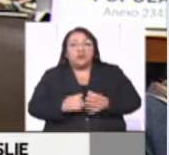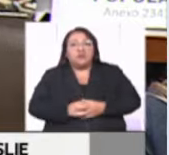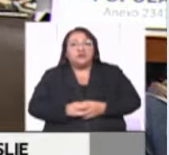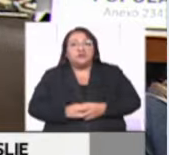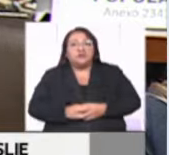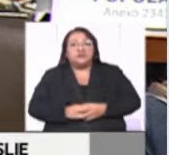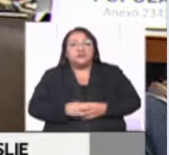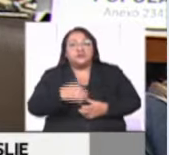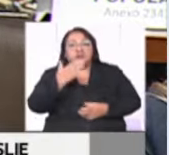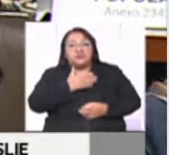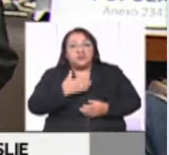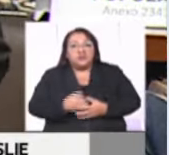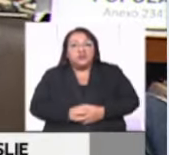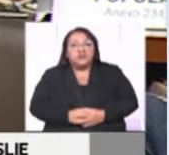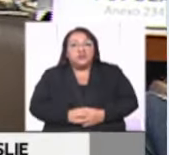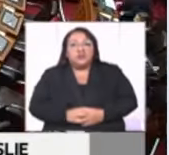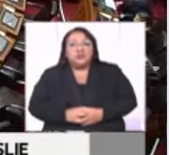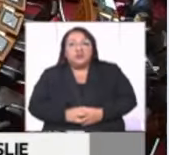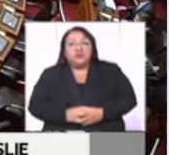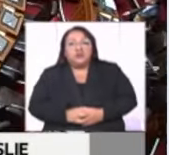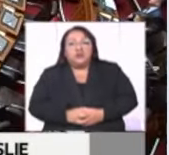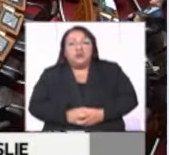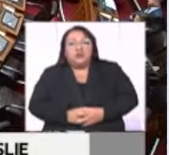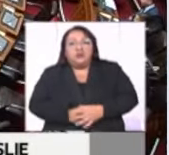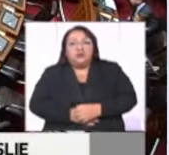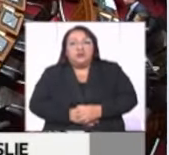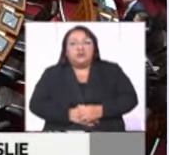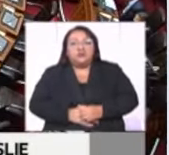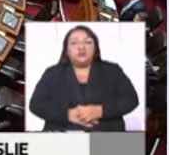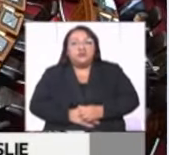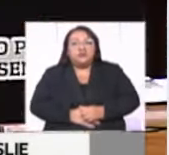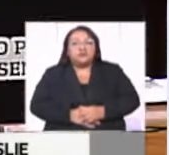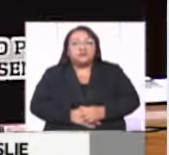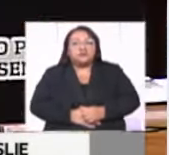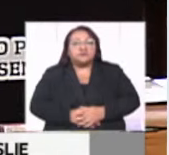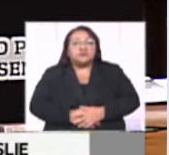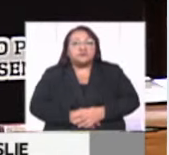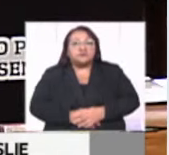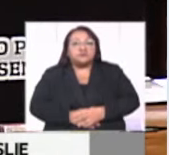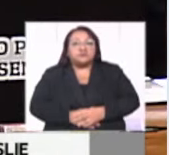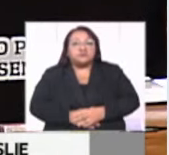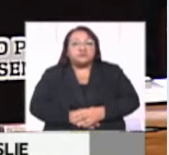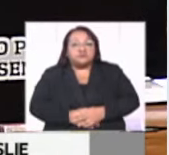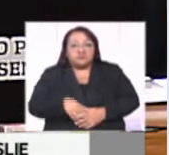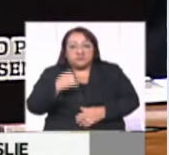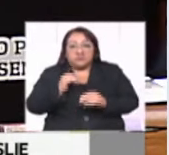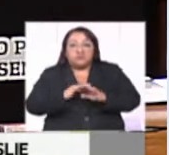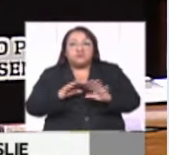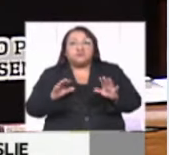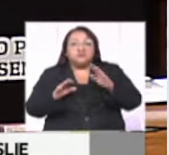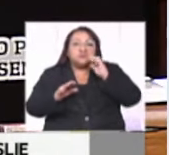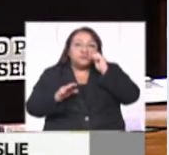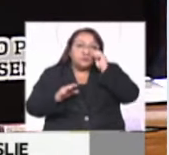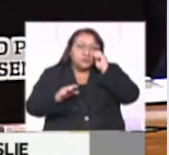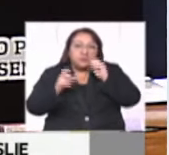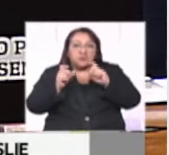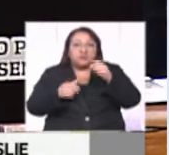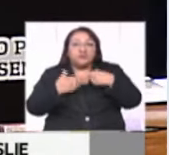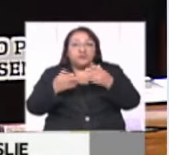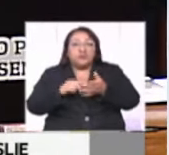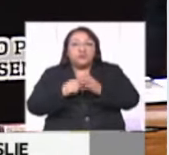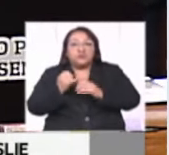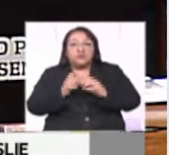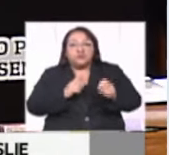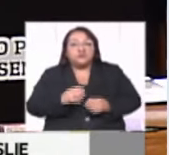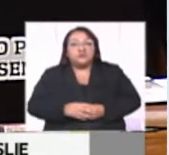el cargo. Gracias, presidente. Gracias, congresista. Habiendo concluido el rol de oradores, se da el punto